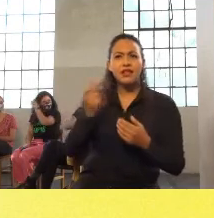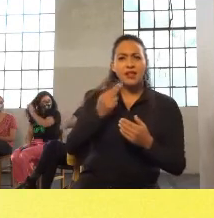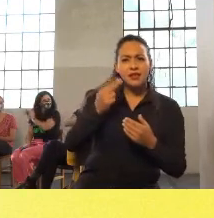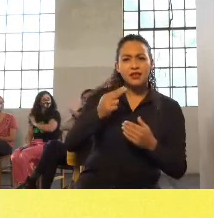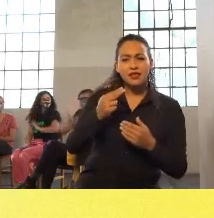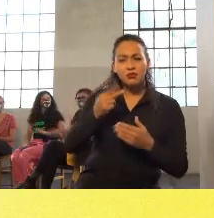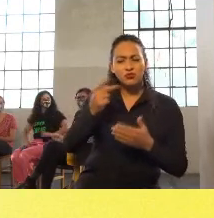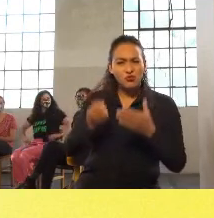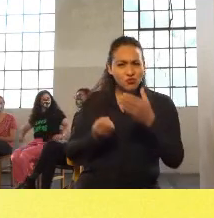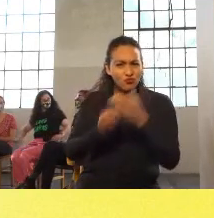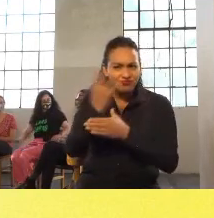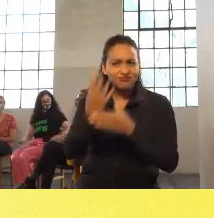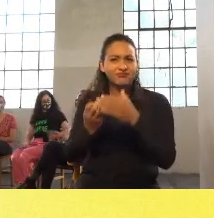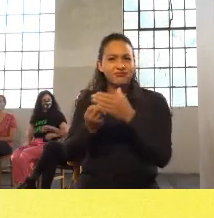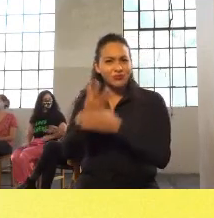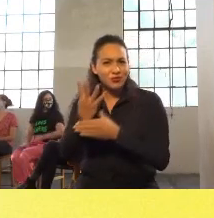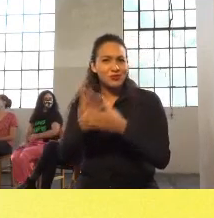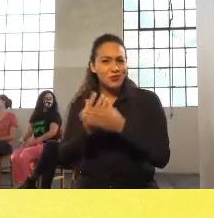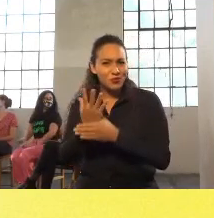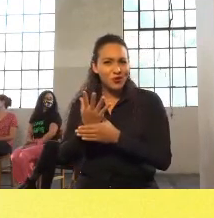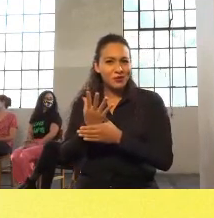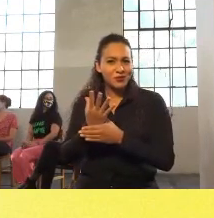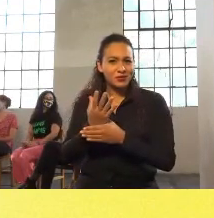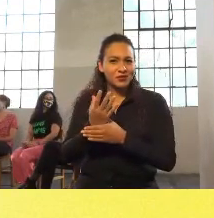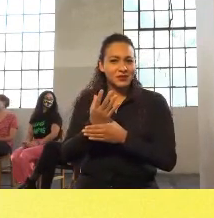quién sabe, bueno, en fin,